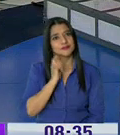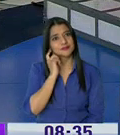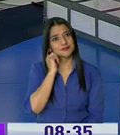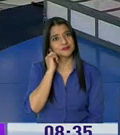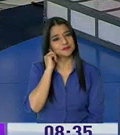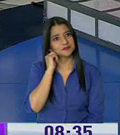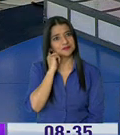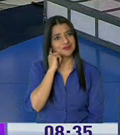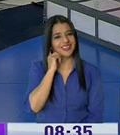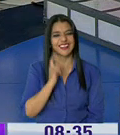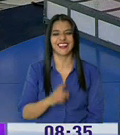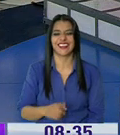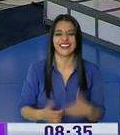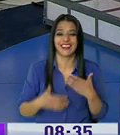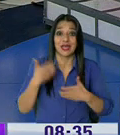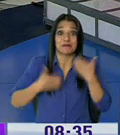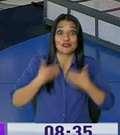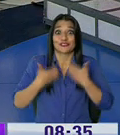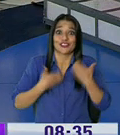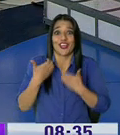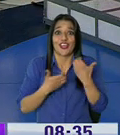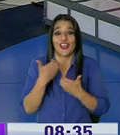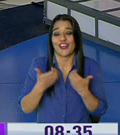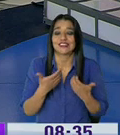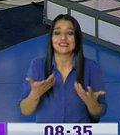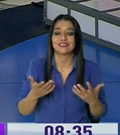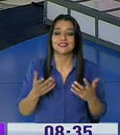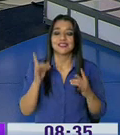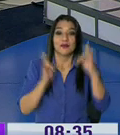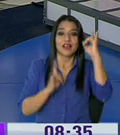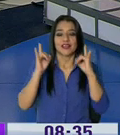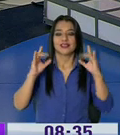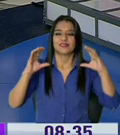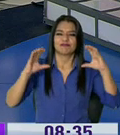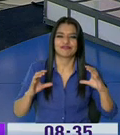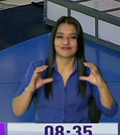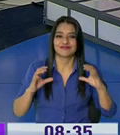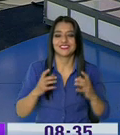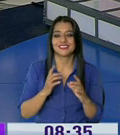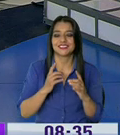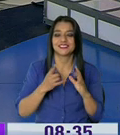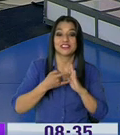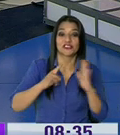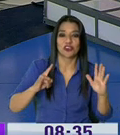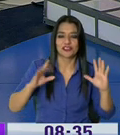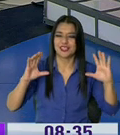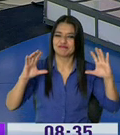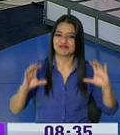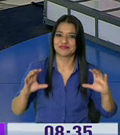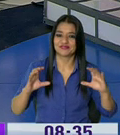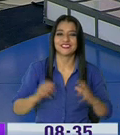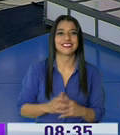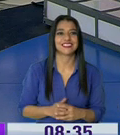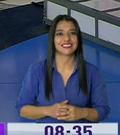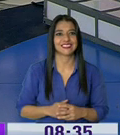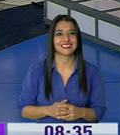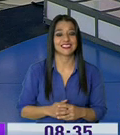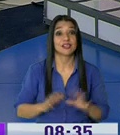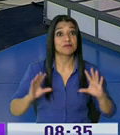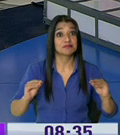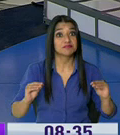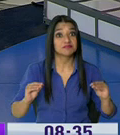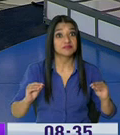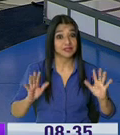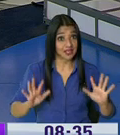¿Cuál fue la emoción de Adriana Rojas y la emoción que tienen nuestros sistemas de comunicación que hasta nos hemos congelado de la